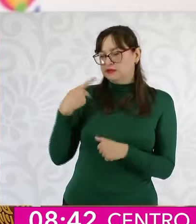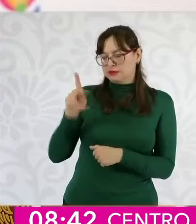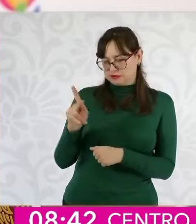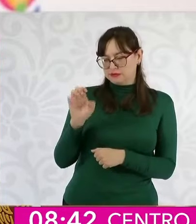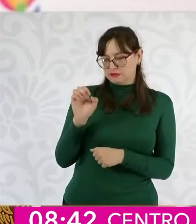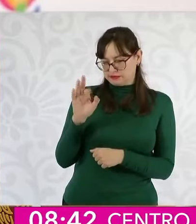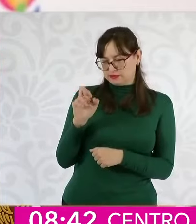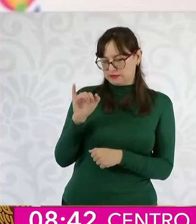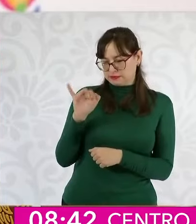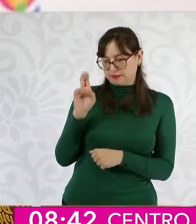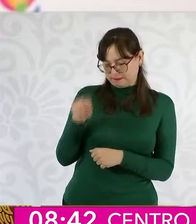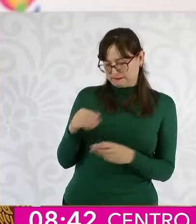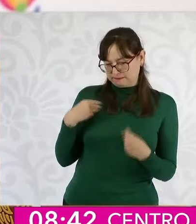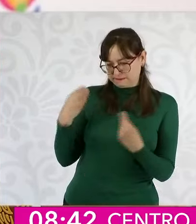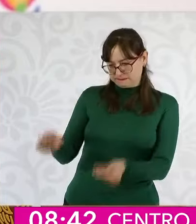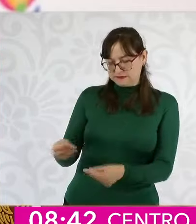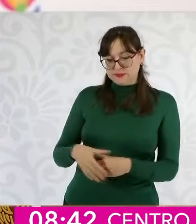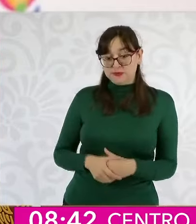lo pueda pasar.